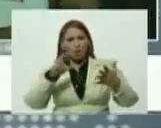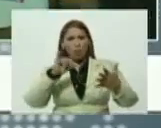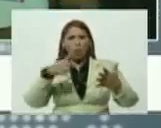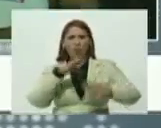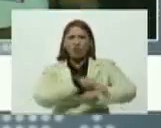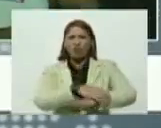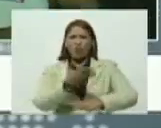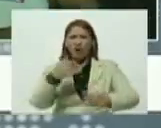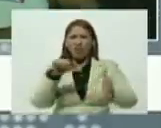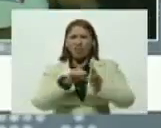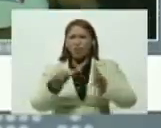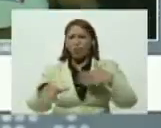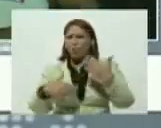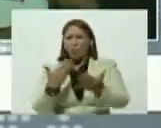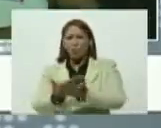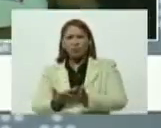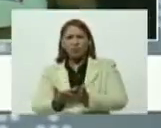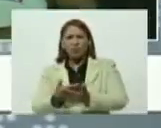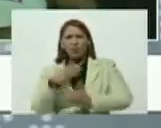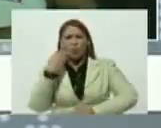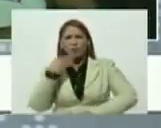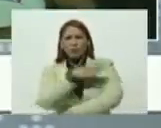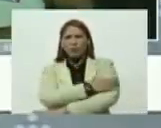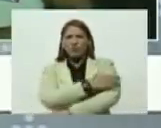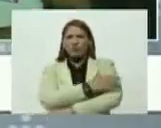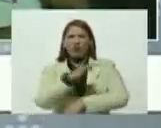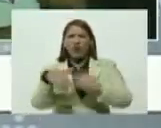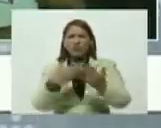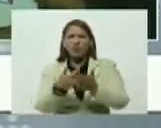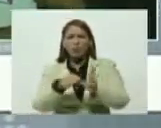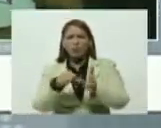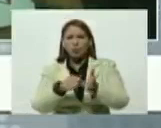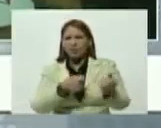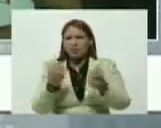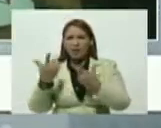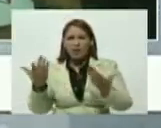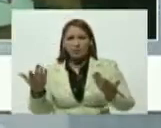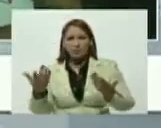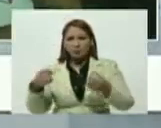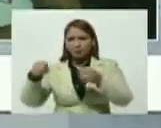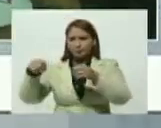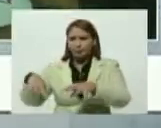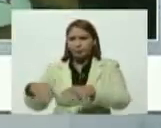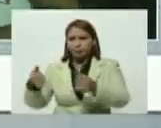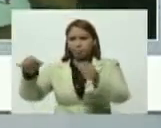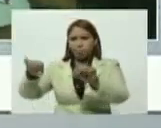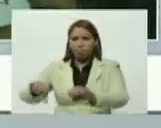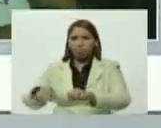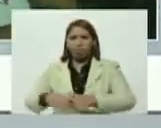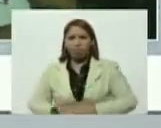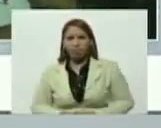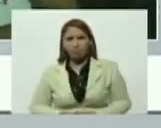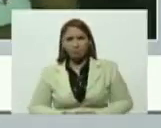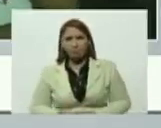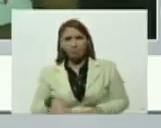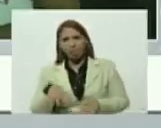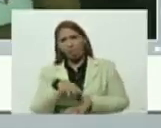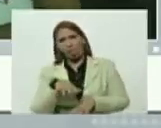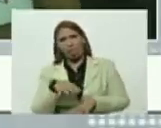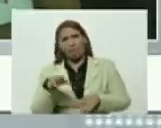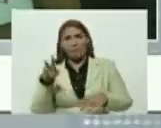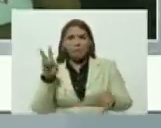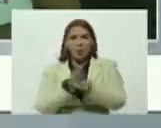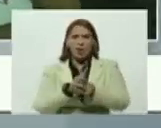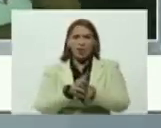dónde llevaron la juventud de la oposición? ¿Hacia dónde la llevaron? Hacia el abandono, la derrota, la frustración, la violencia,